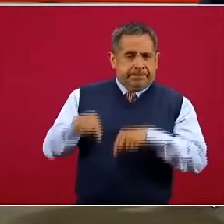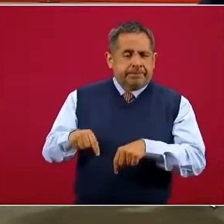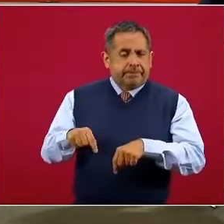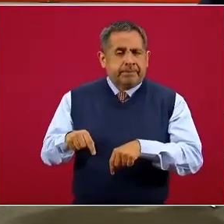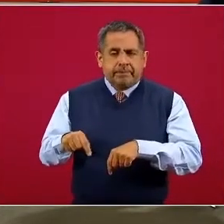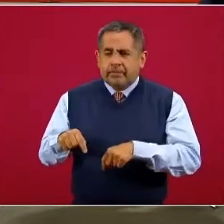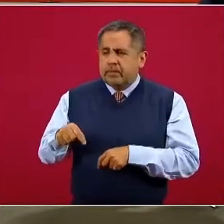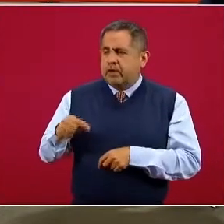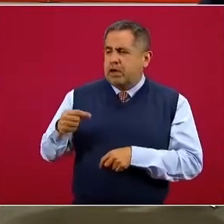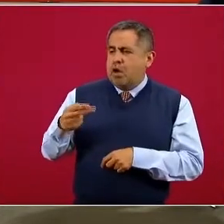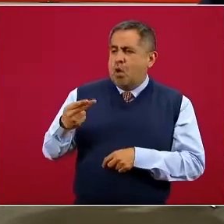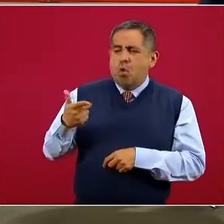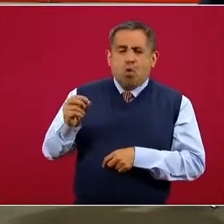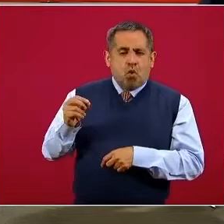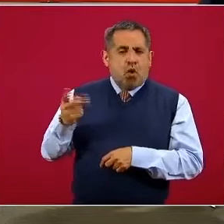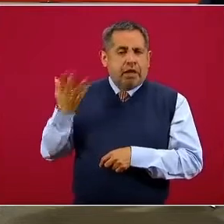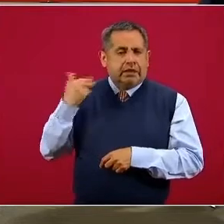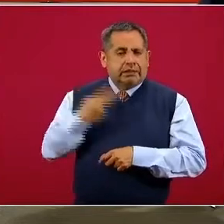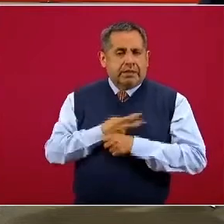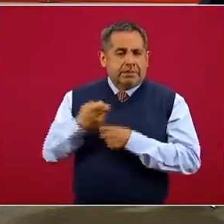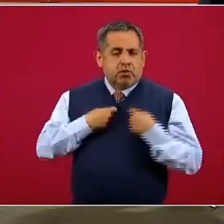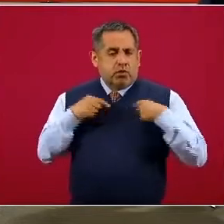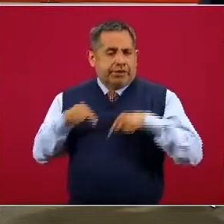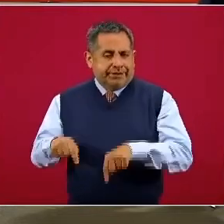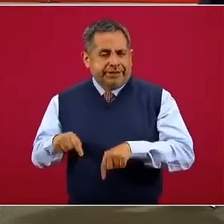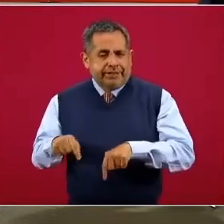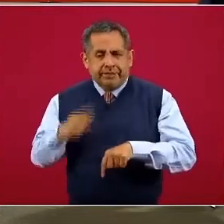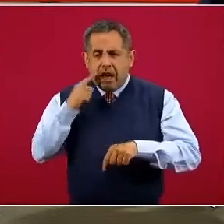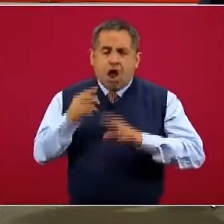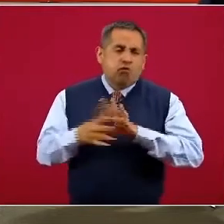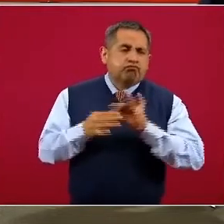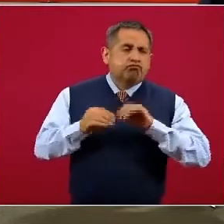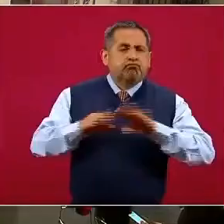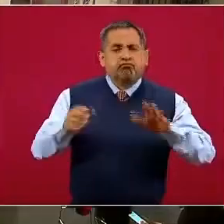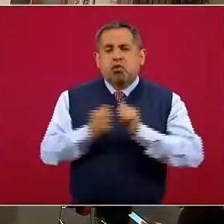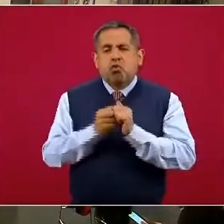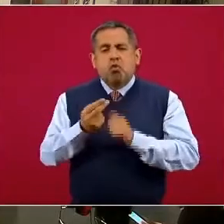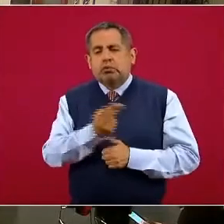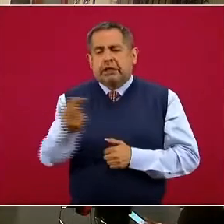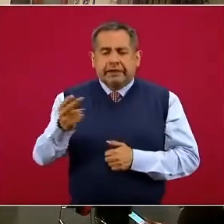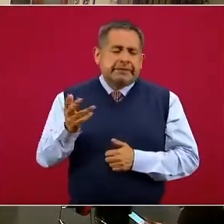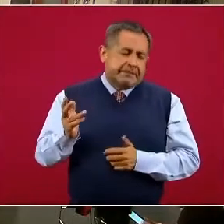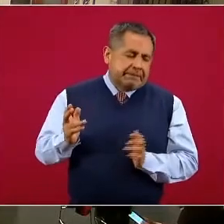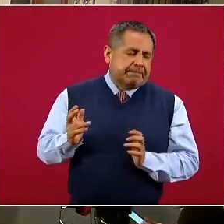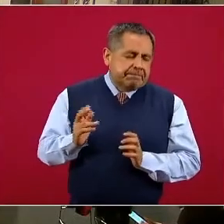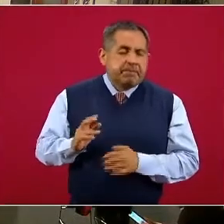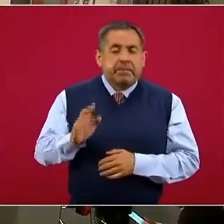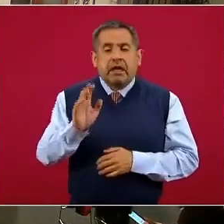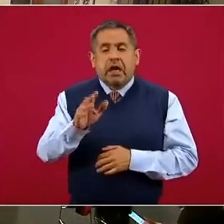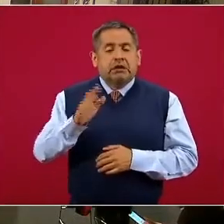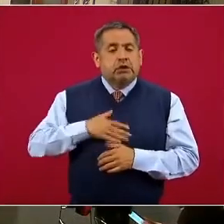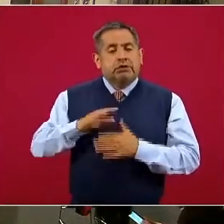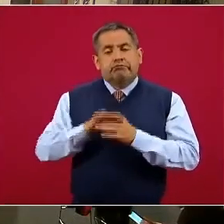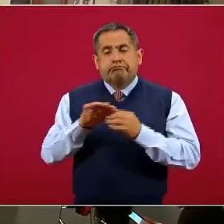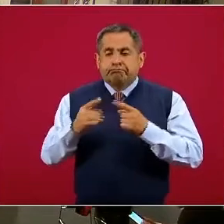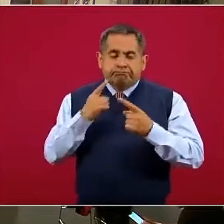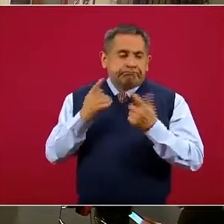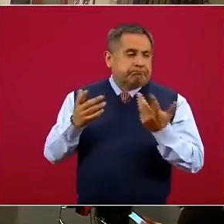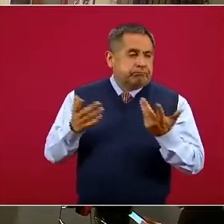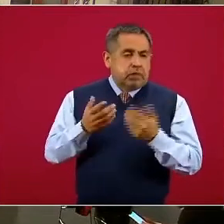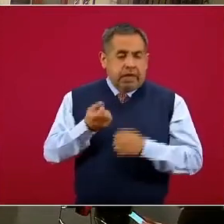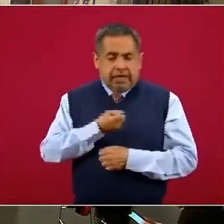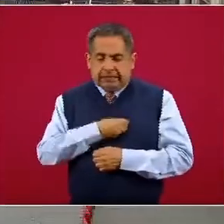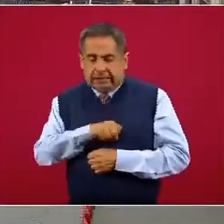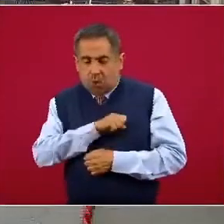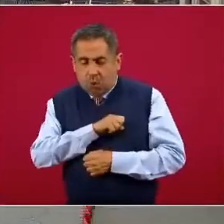por Hugo a este espacio con ustedes, hablaba yo sobre el debate entre la salud